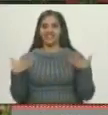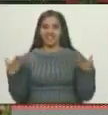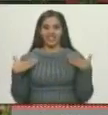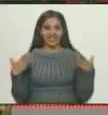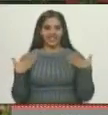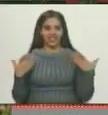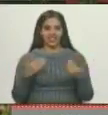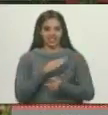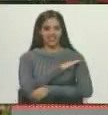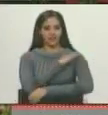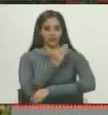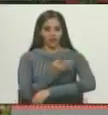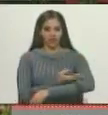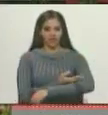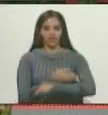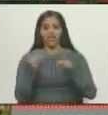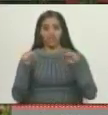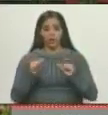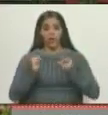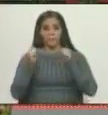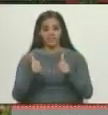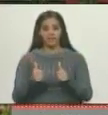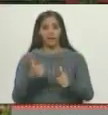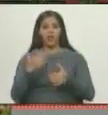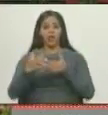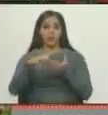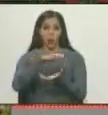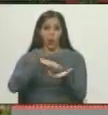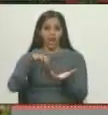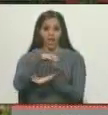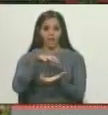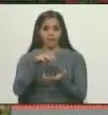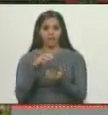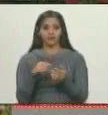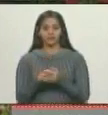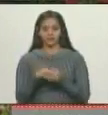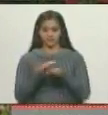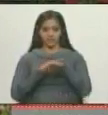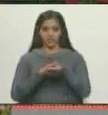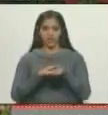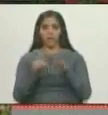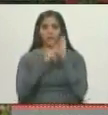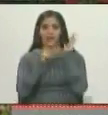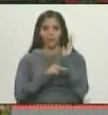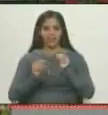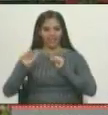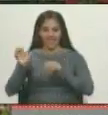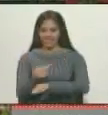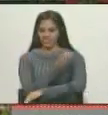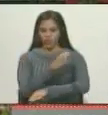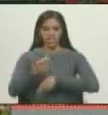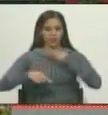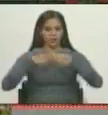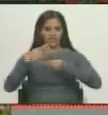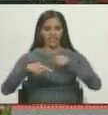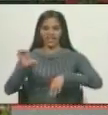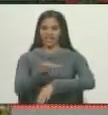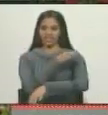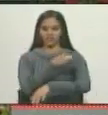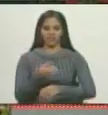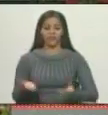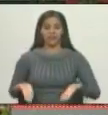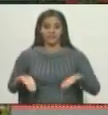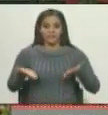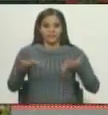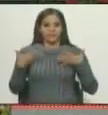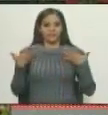esa fuerza, así como comenzamos el programa hoy con canciones revolucionarias, canciones para subirle el